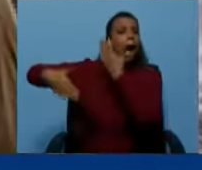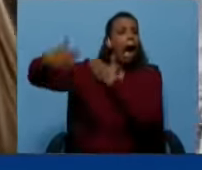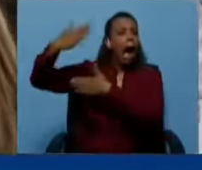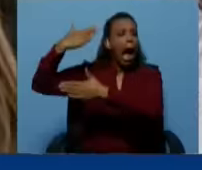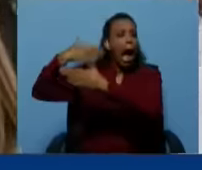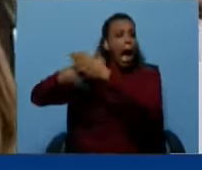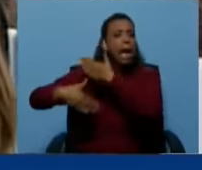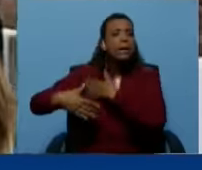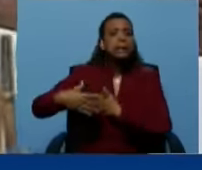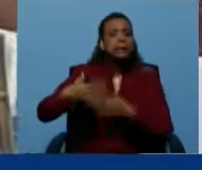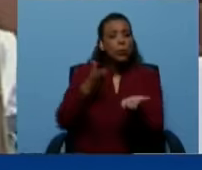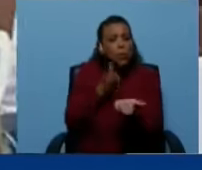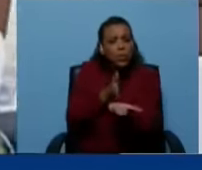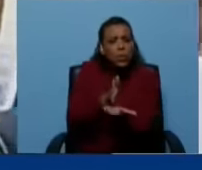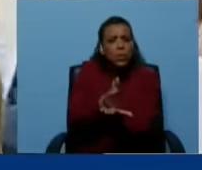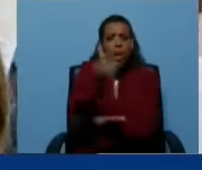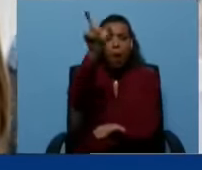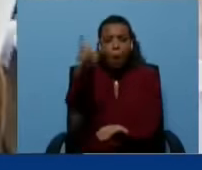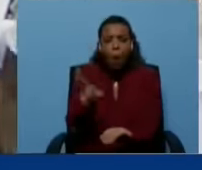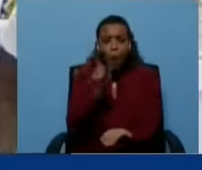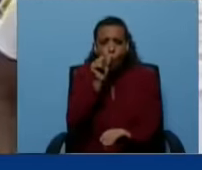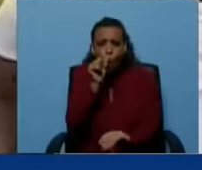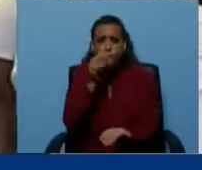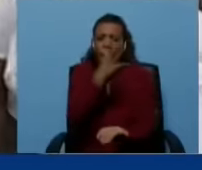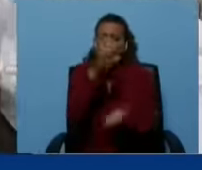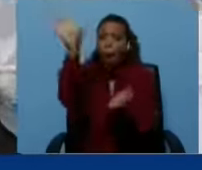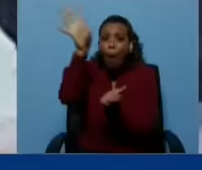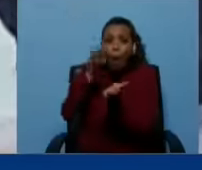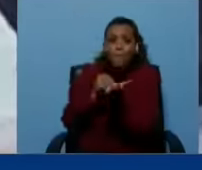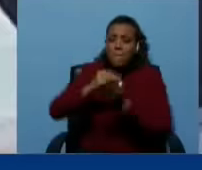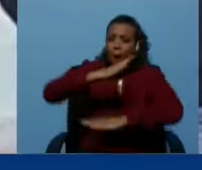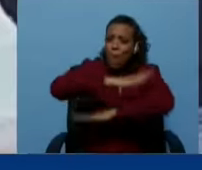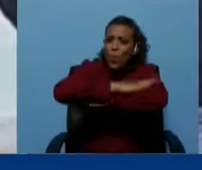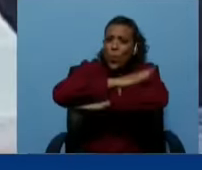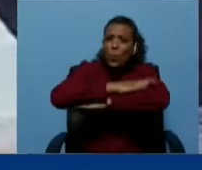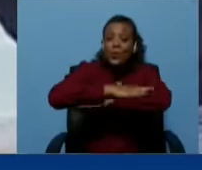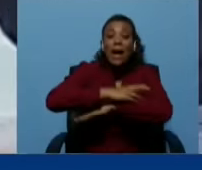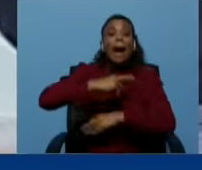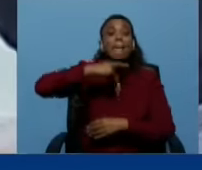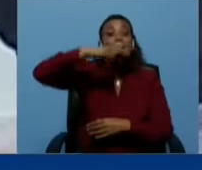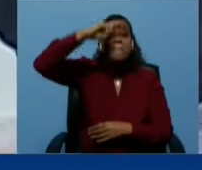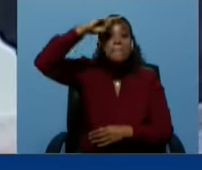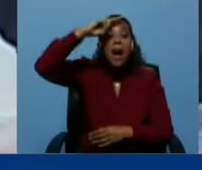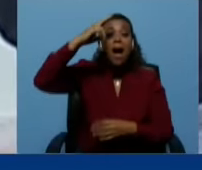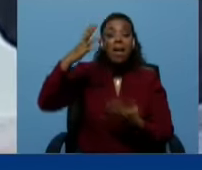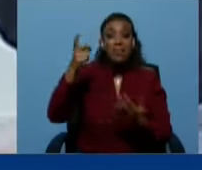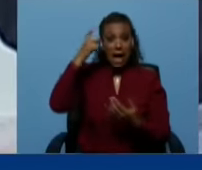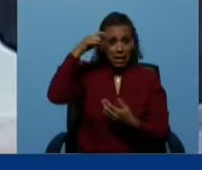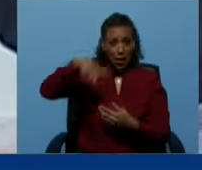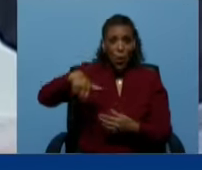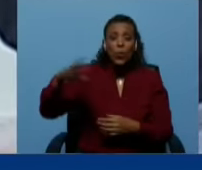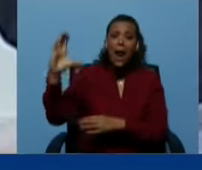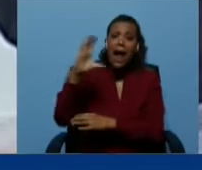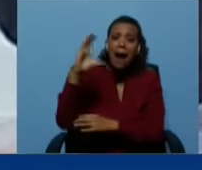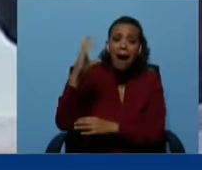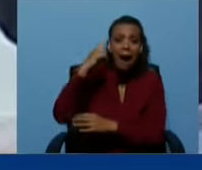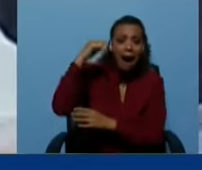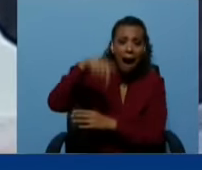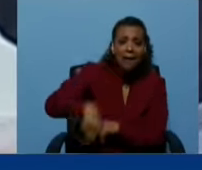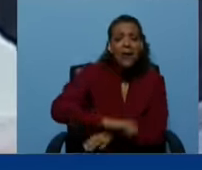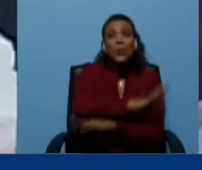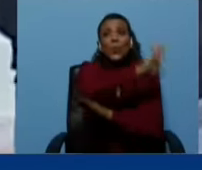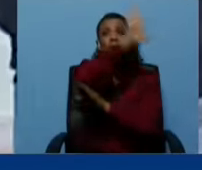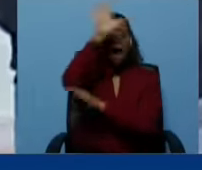a nuestro guía, a nuestra inspiración, al padre que nació aquí, bajo este cielo